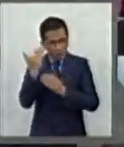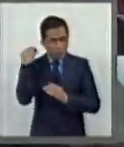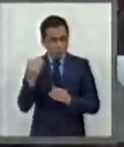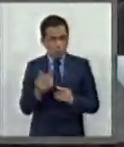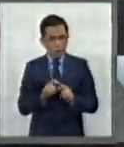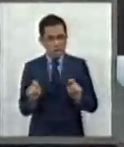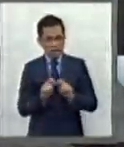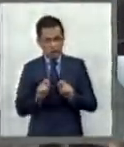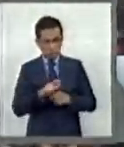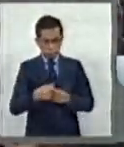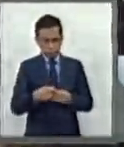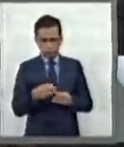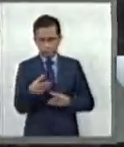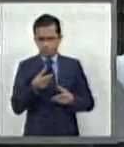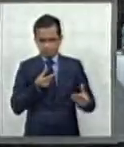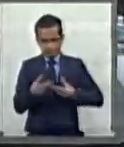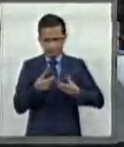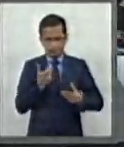montaje?